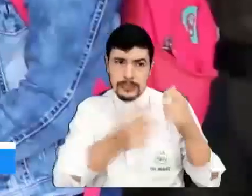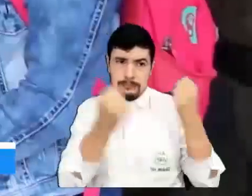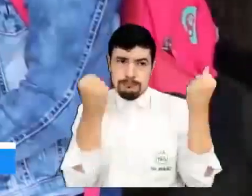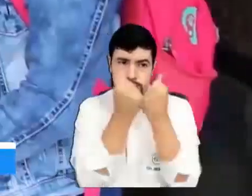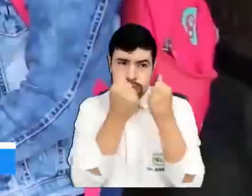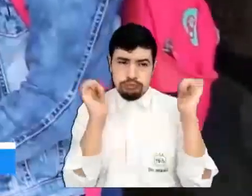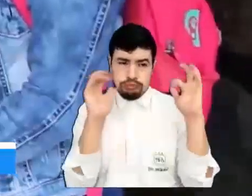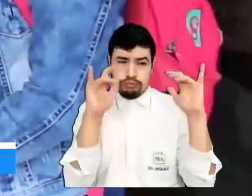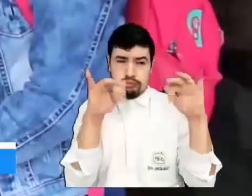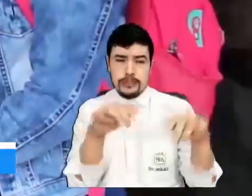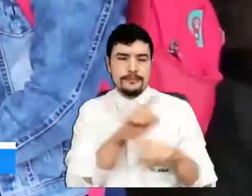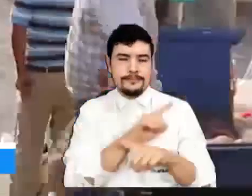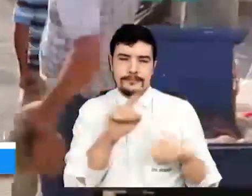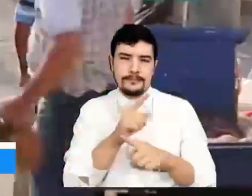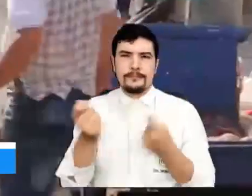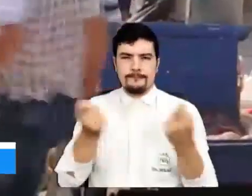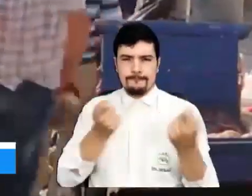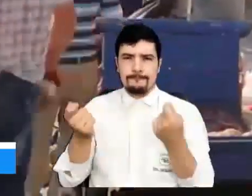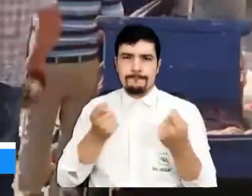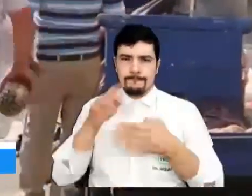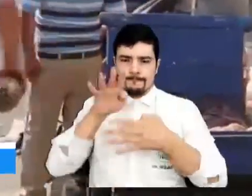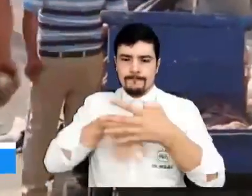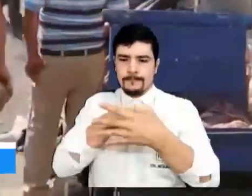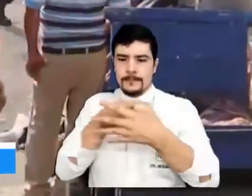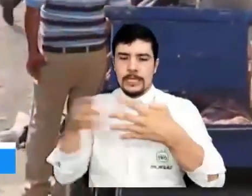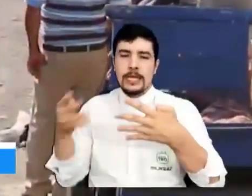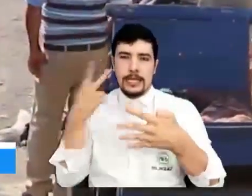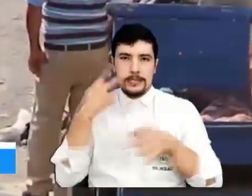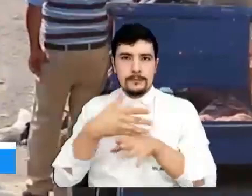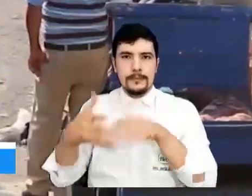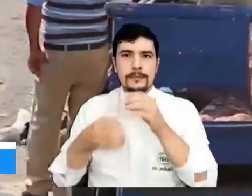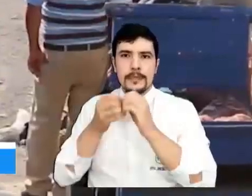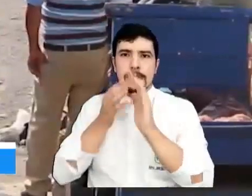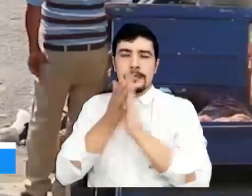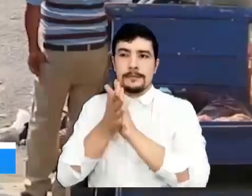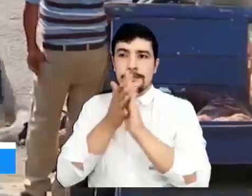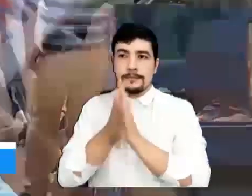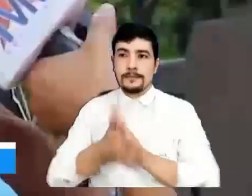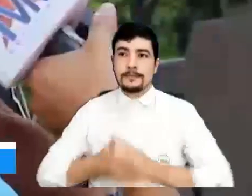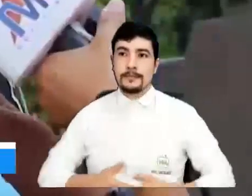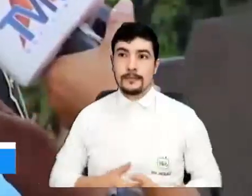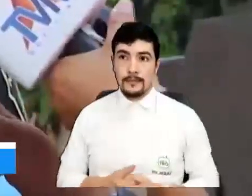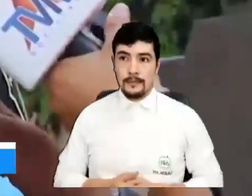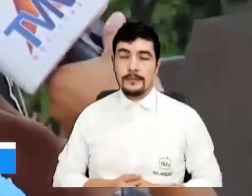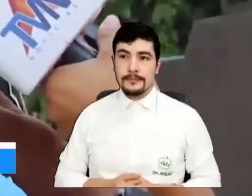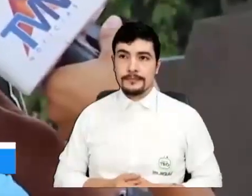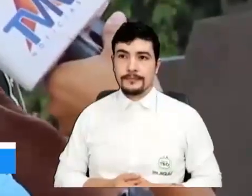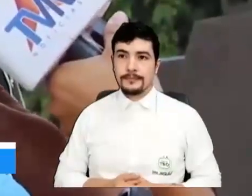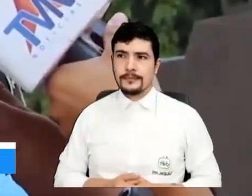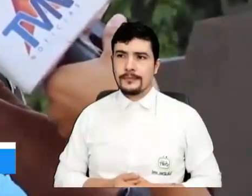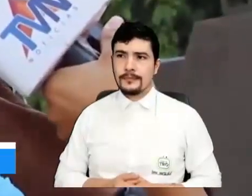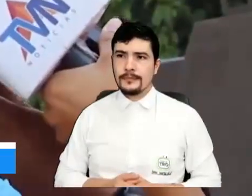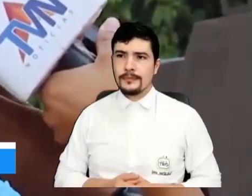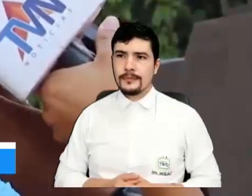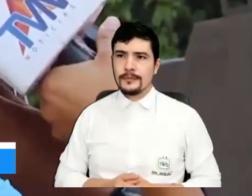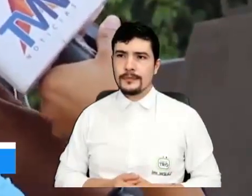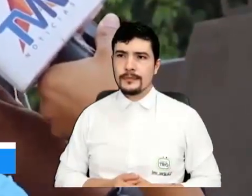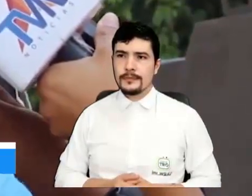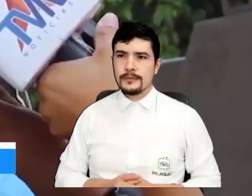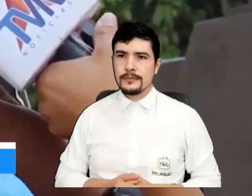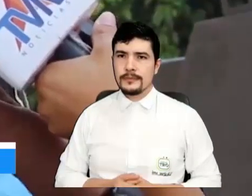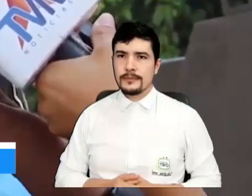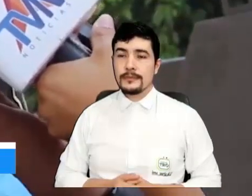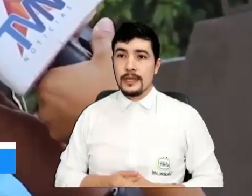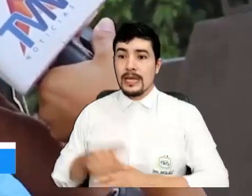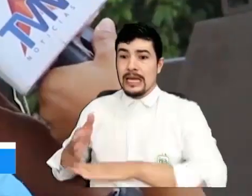llegando la gente en horas de la mañana más que todo. Les recuerdo que desde hoy el uso del tapabocas es obligatorio para toda la gente que salga a las